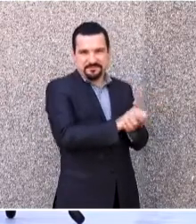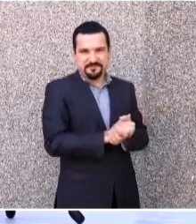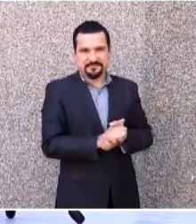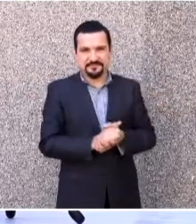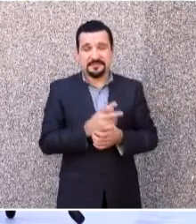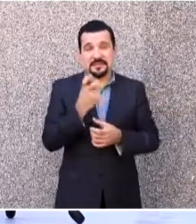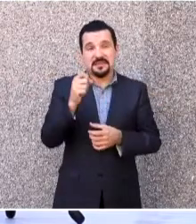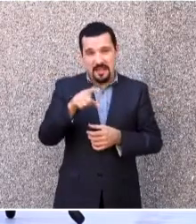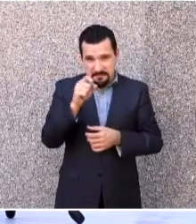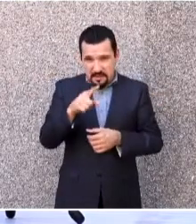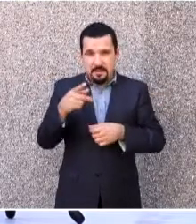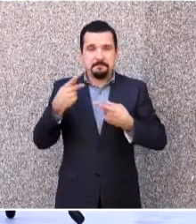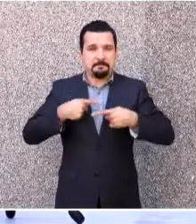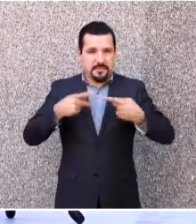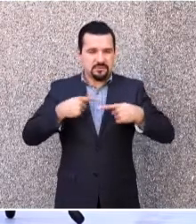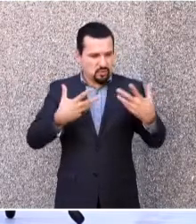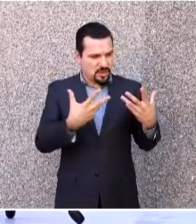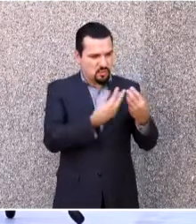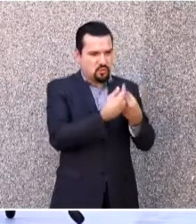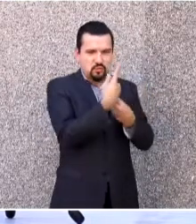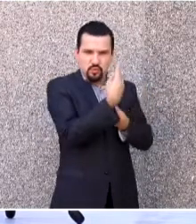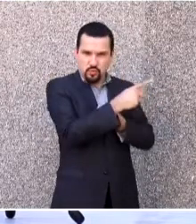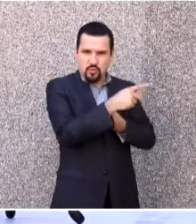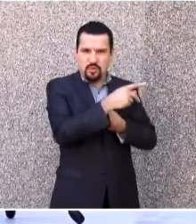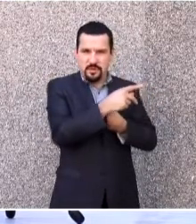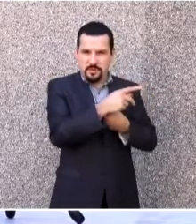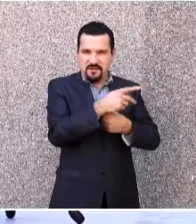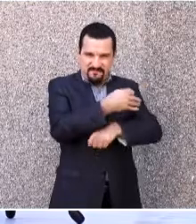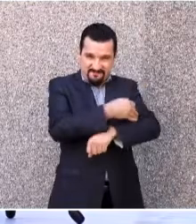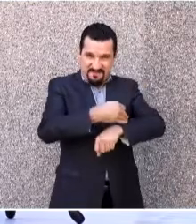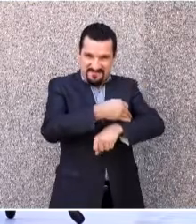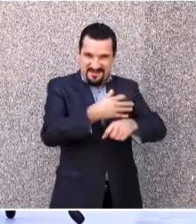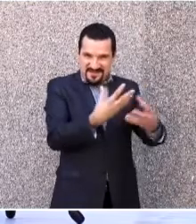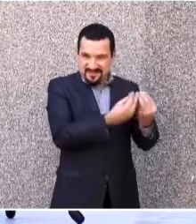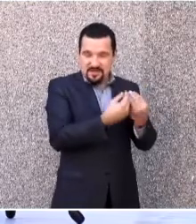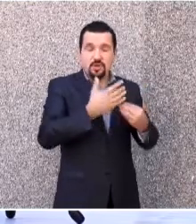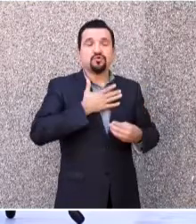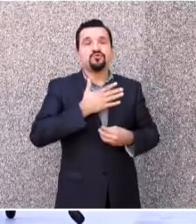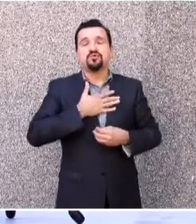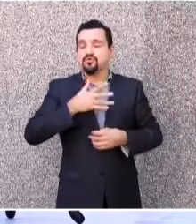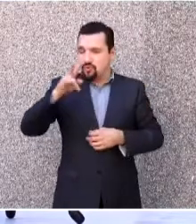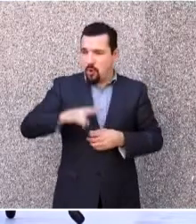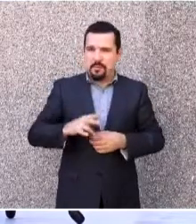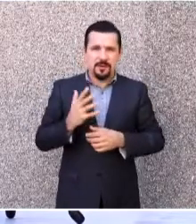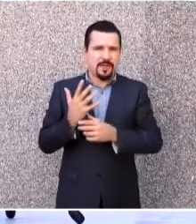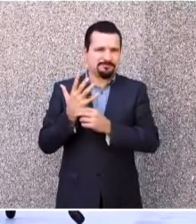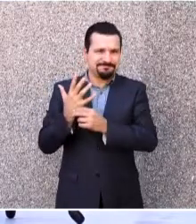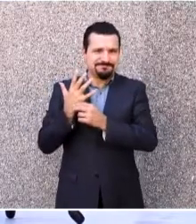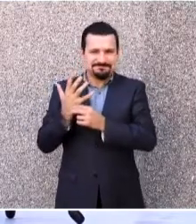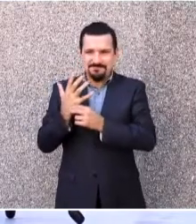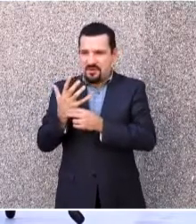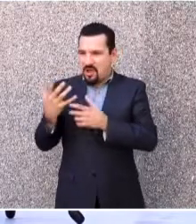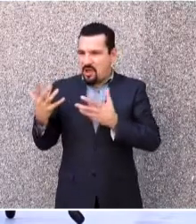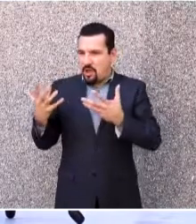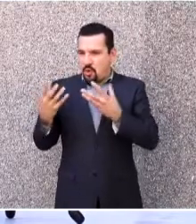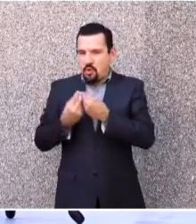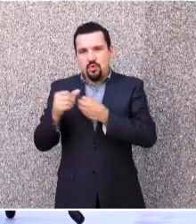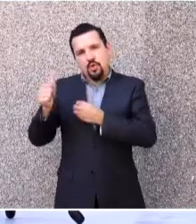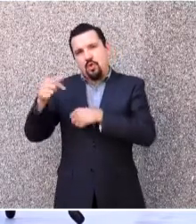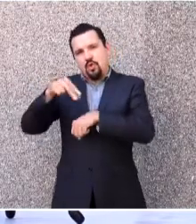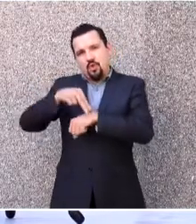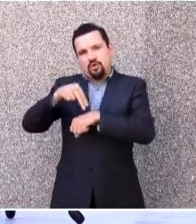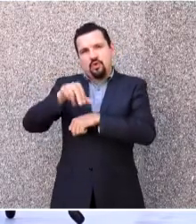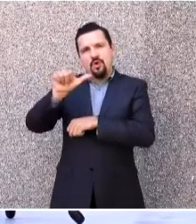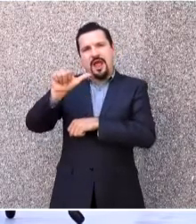Yo personalmente, con el apoyo de las brigadas de la Dirección de Epidemiología que coordina el doctor